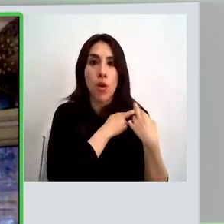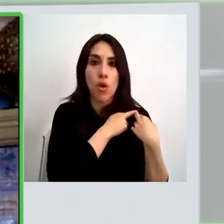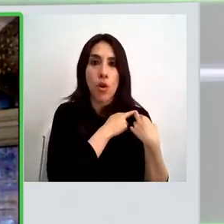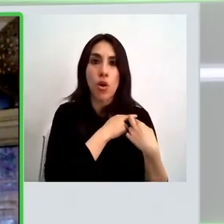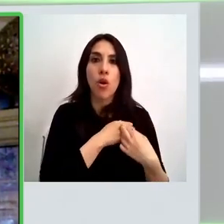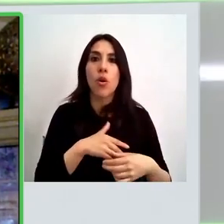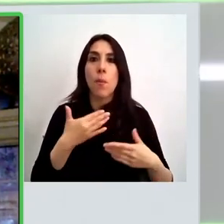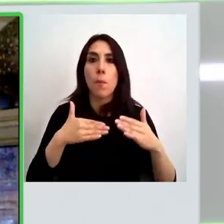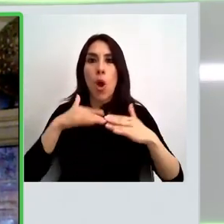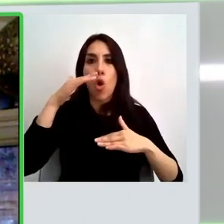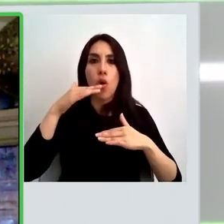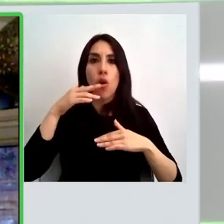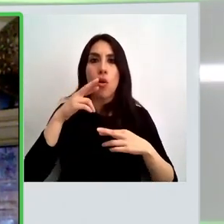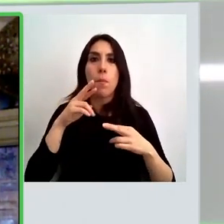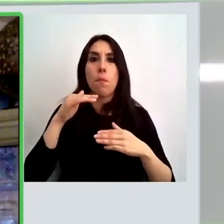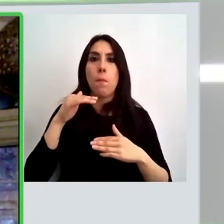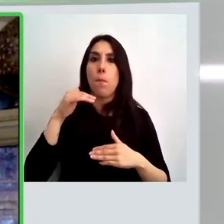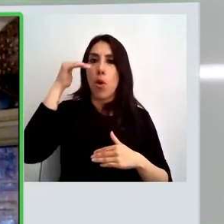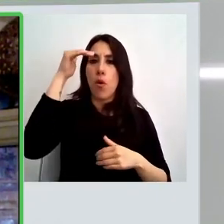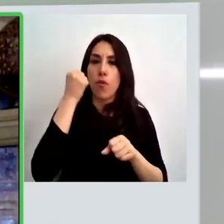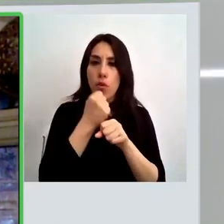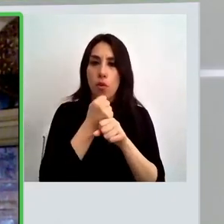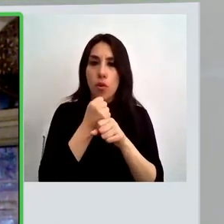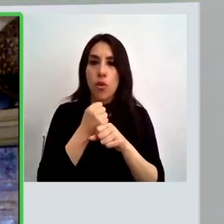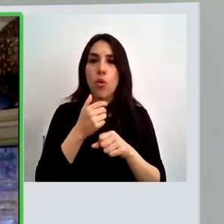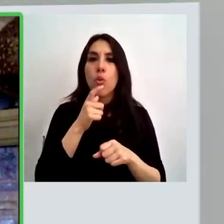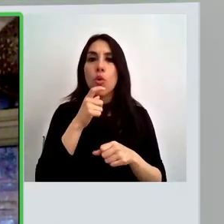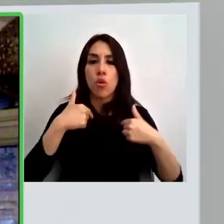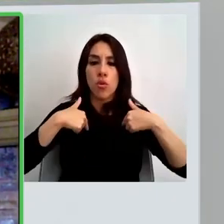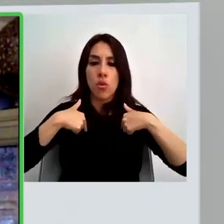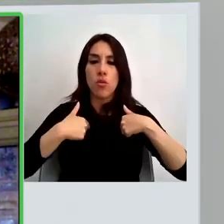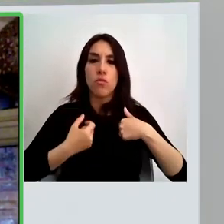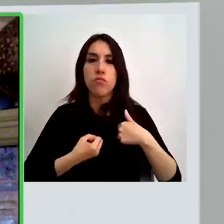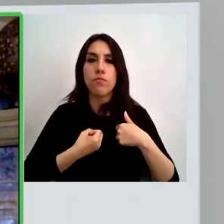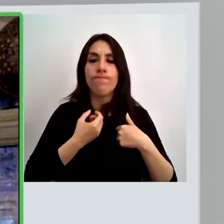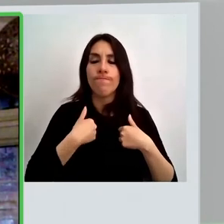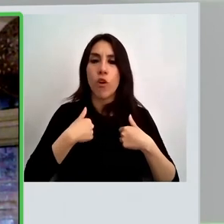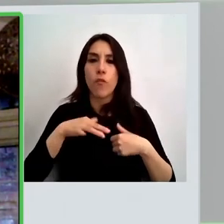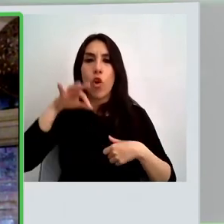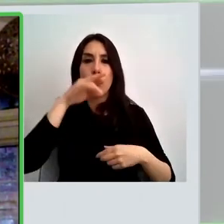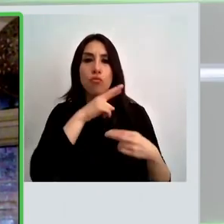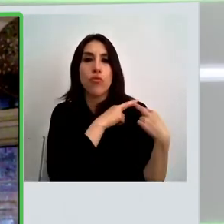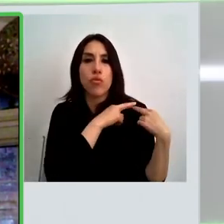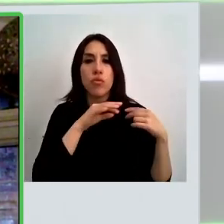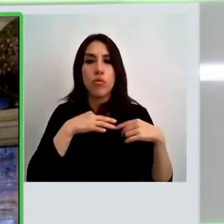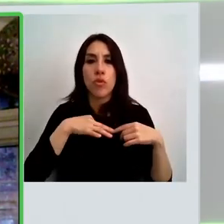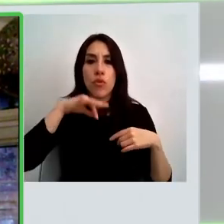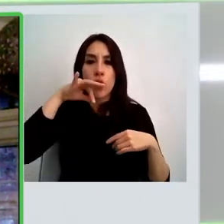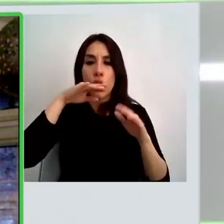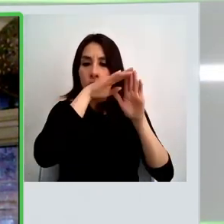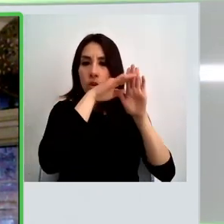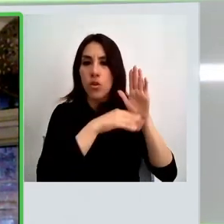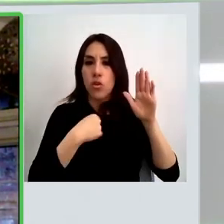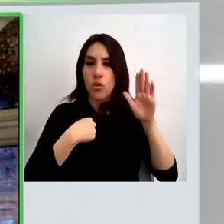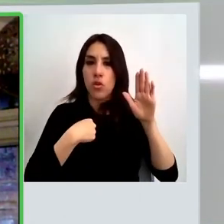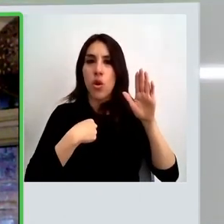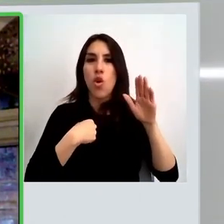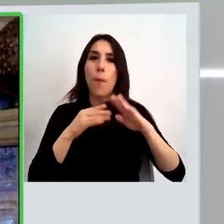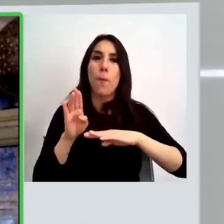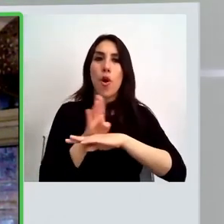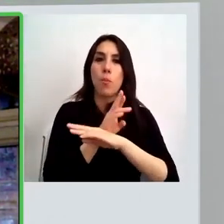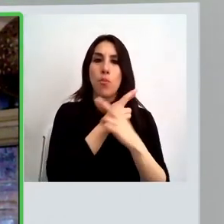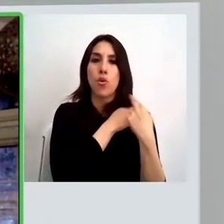ganas de implementar las jurídica y las legislaciones en su trabajo y los procedimientos en donde los empleadores